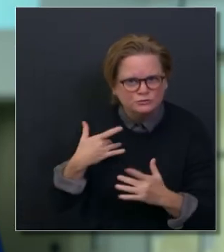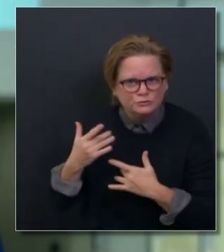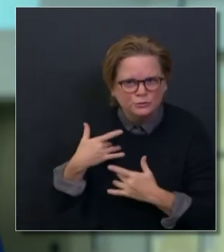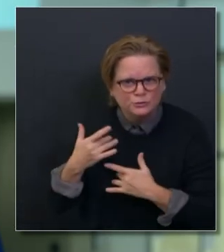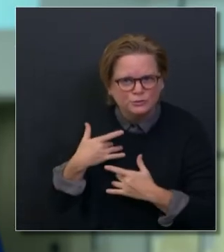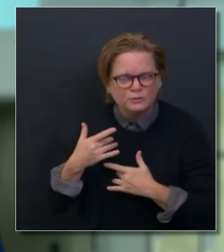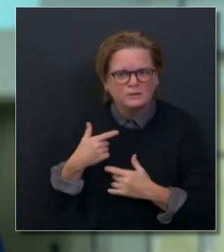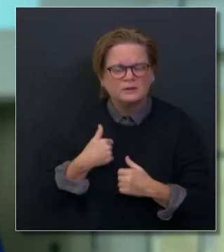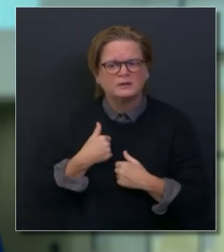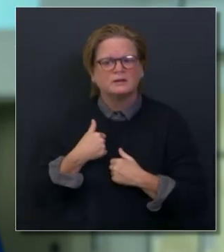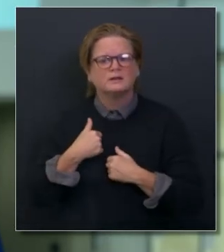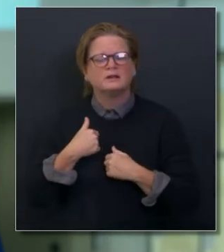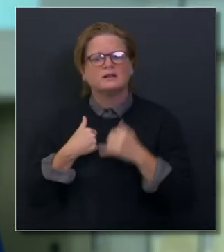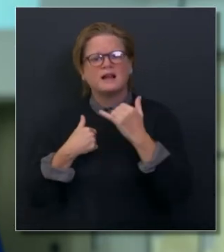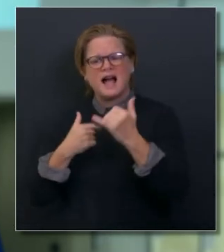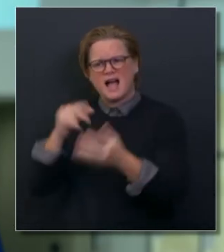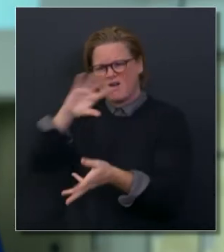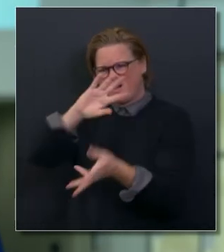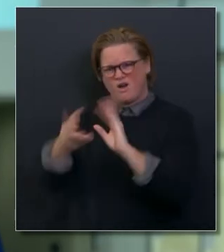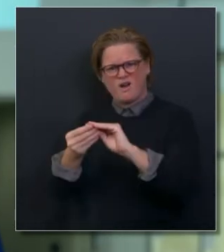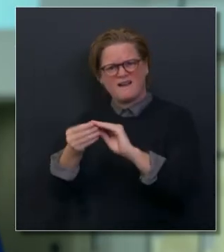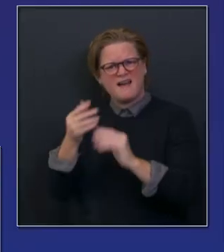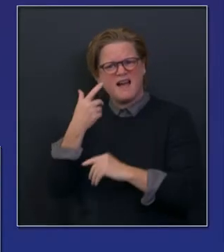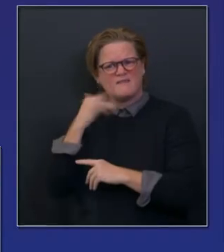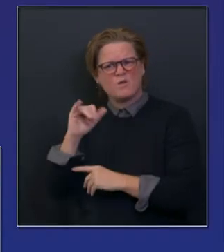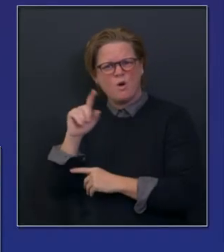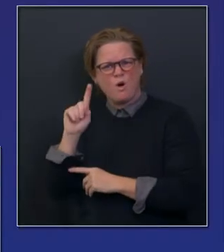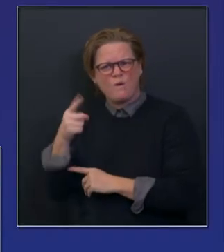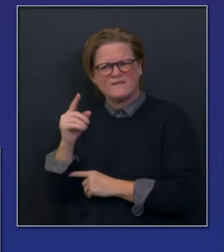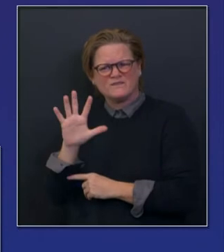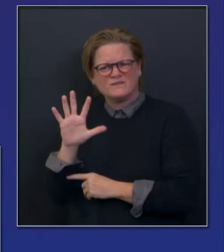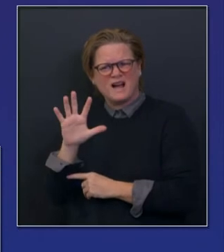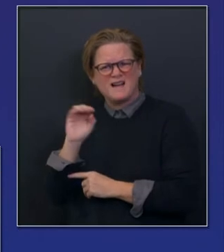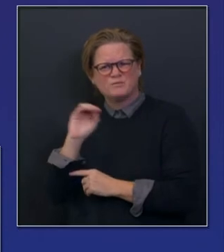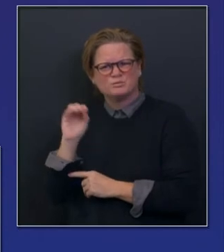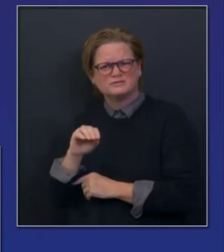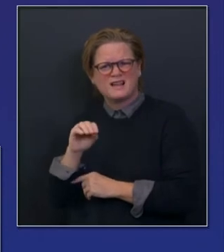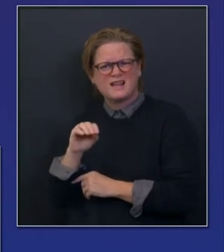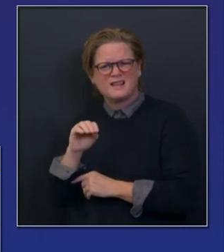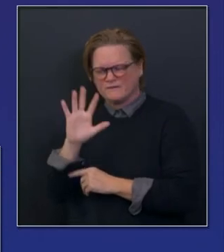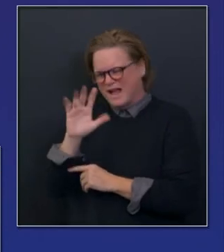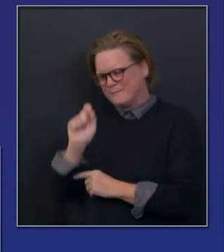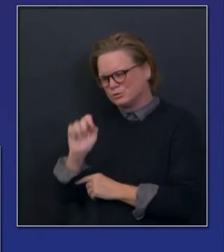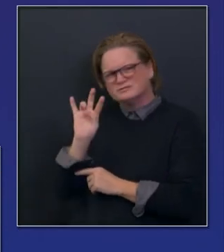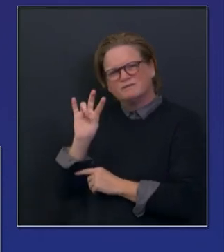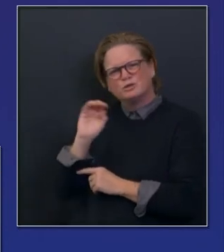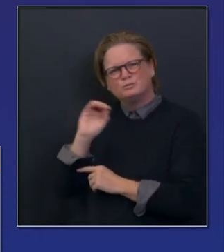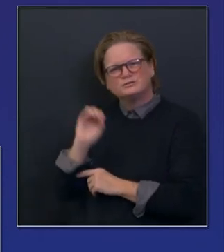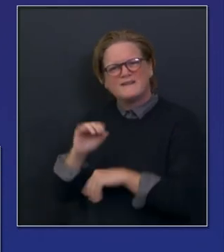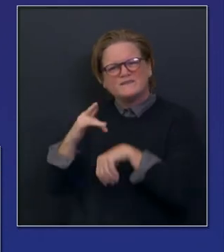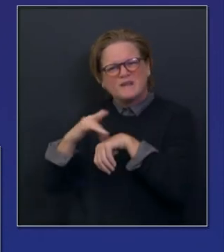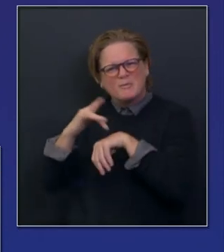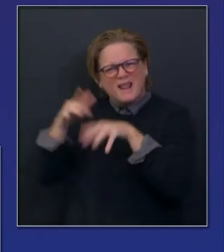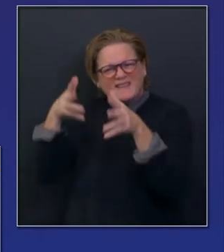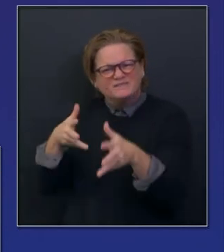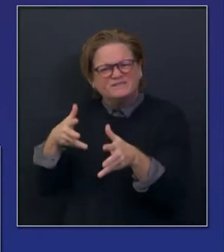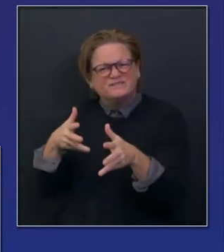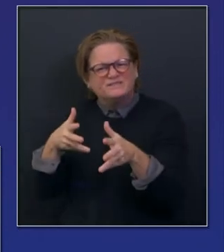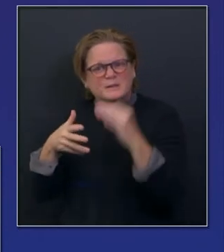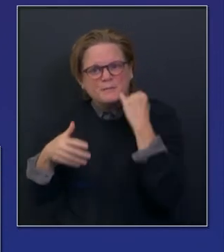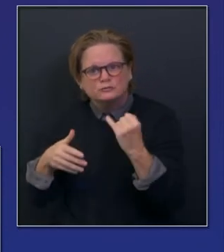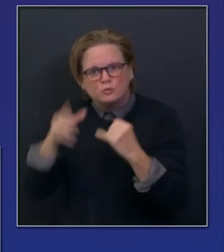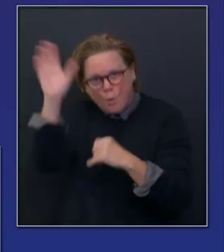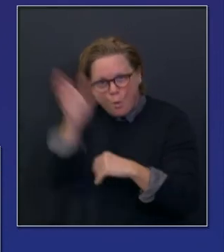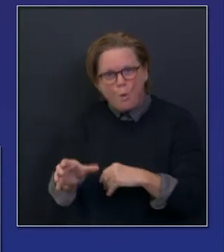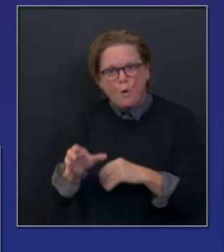está inquietante a un 5% en el estado y las diferentes regiones. La preparación real va a